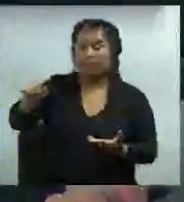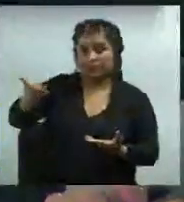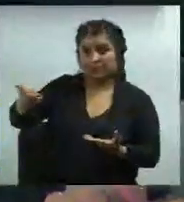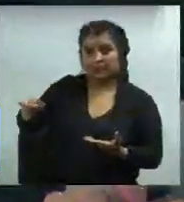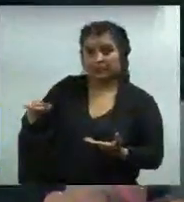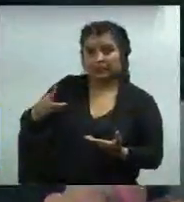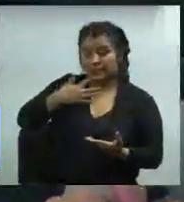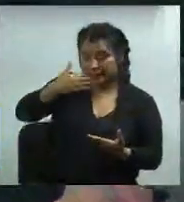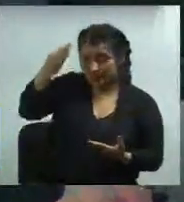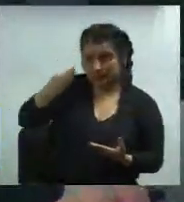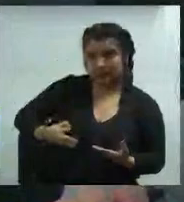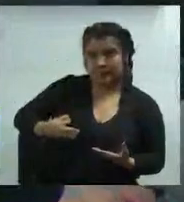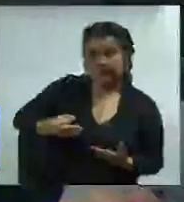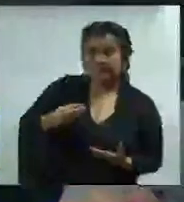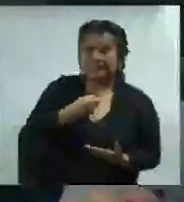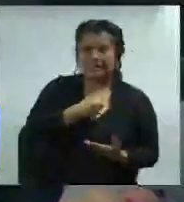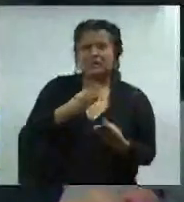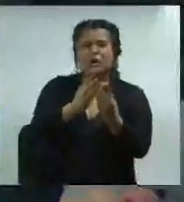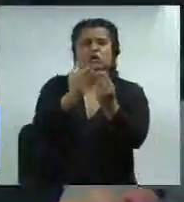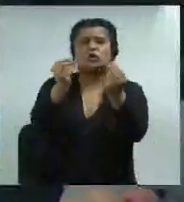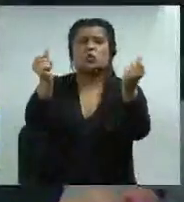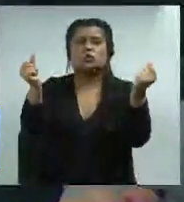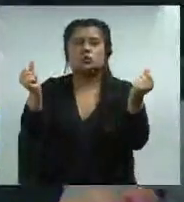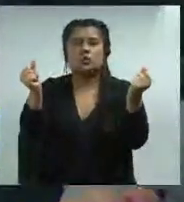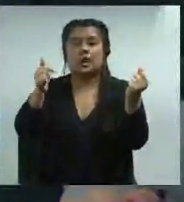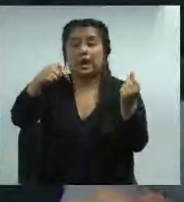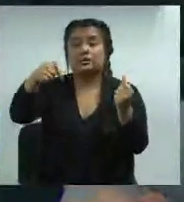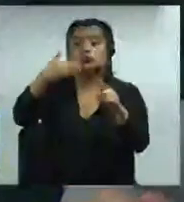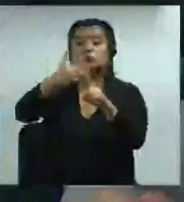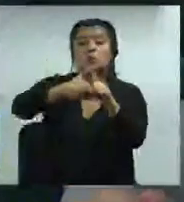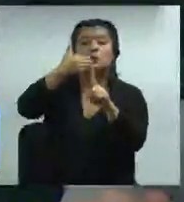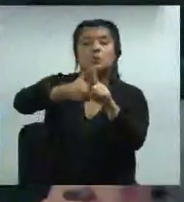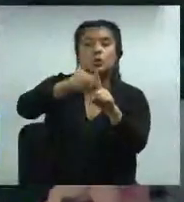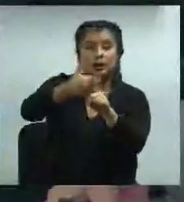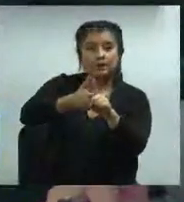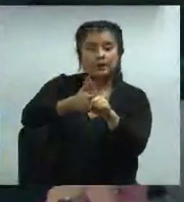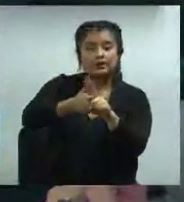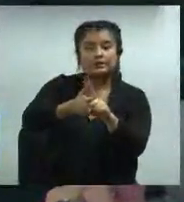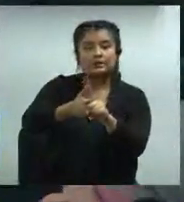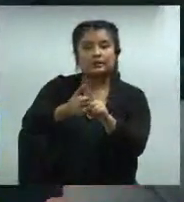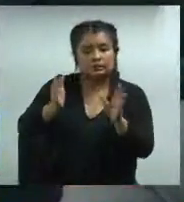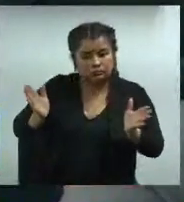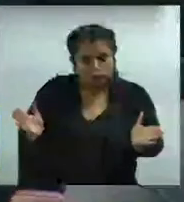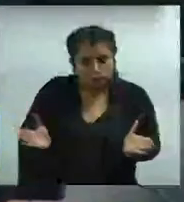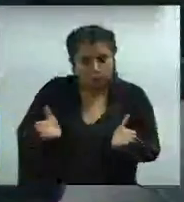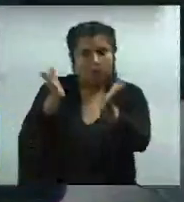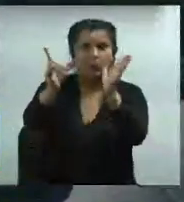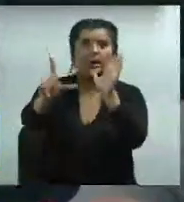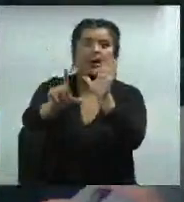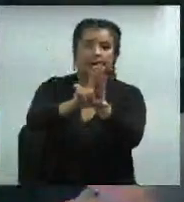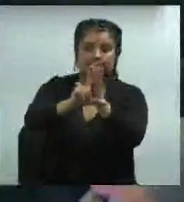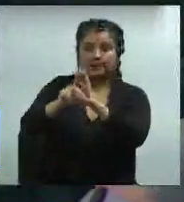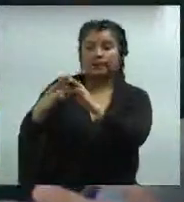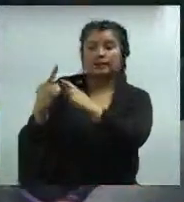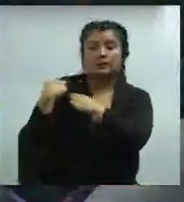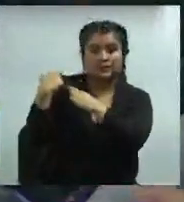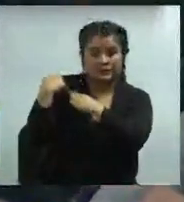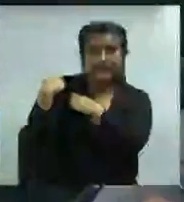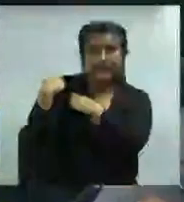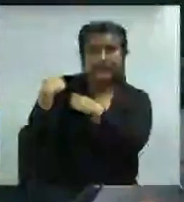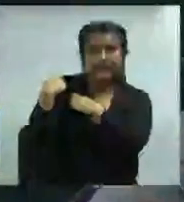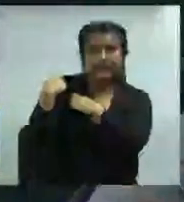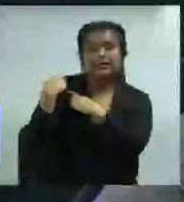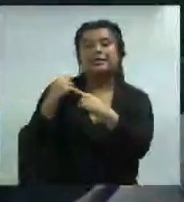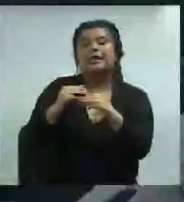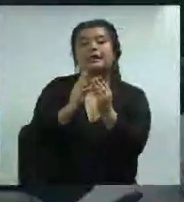si en verdad queremos una solución a estos problemas, impulsemos una ley de responsabilidad ambiental de la